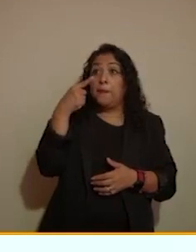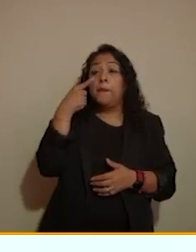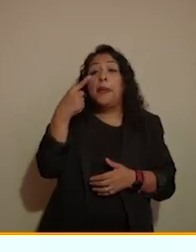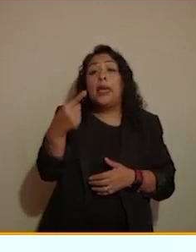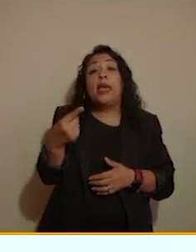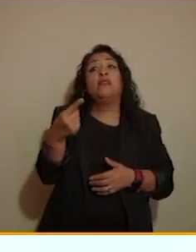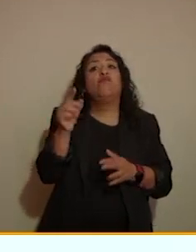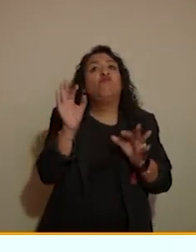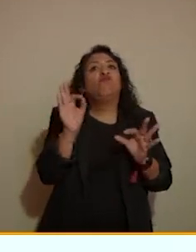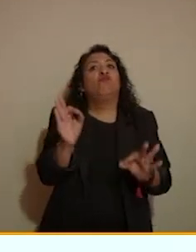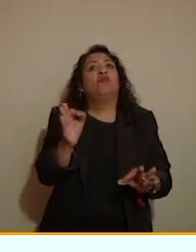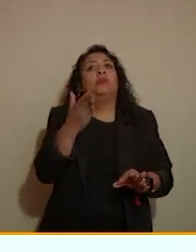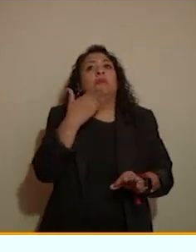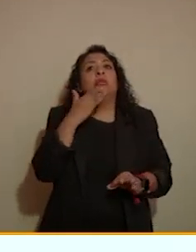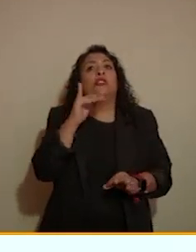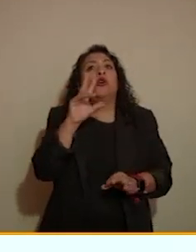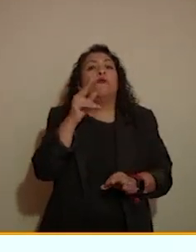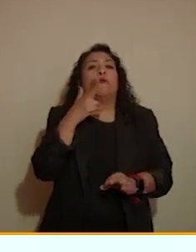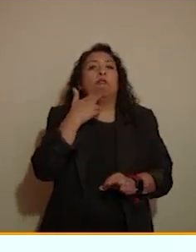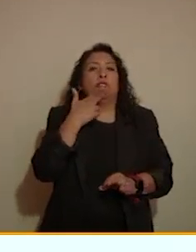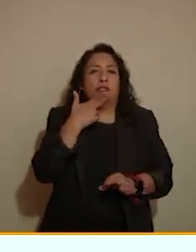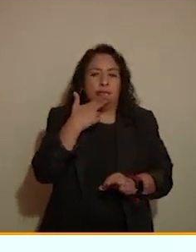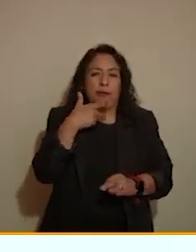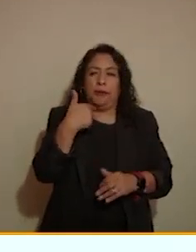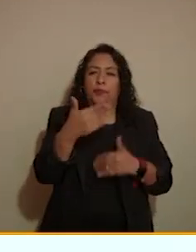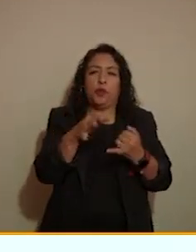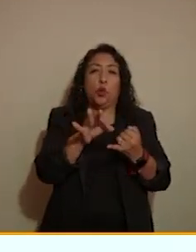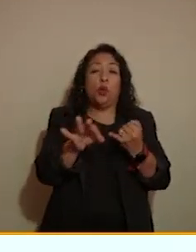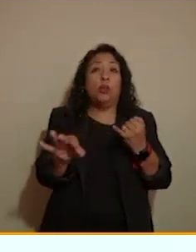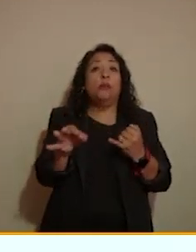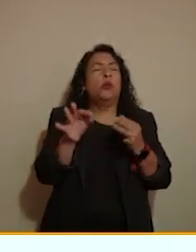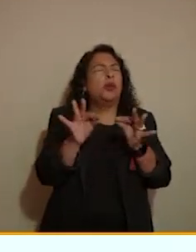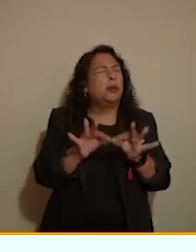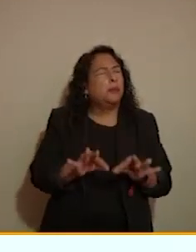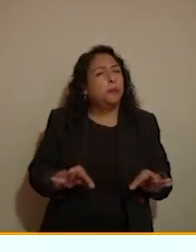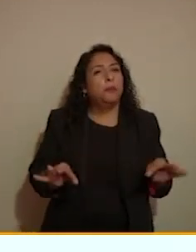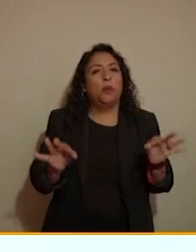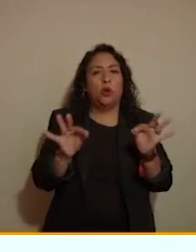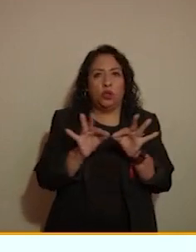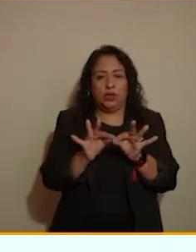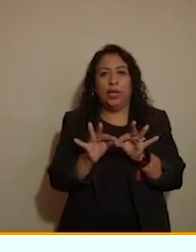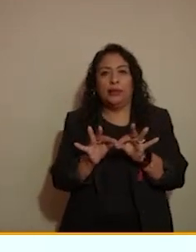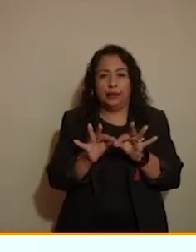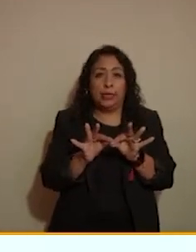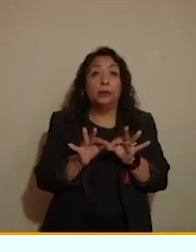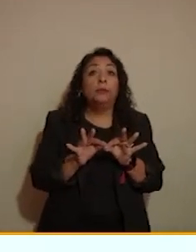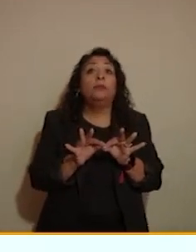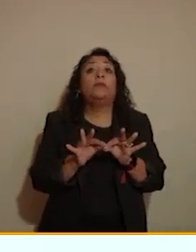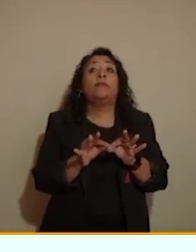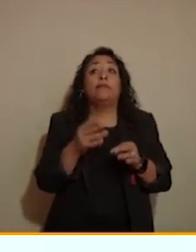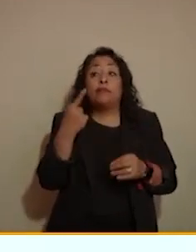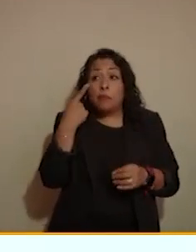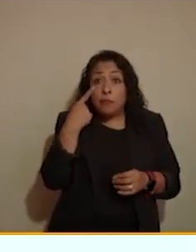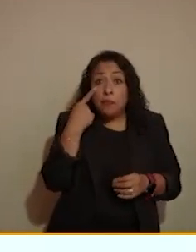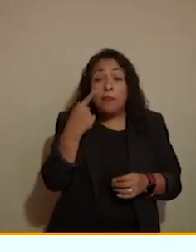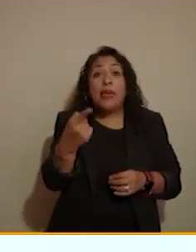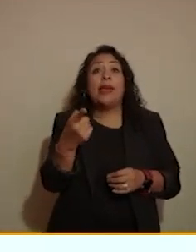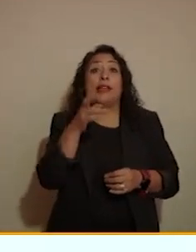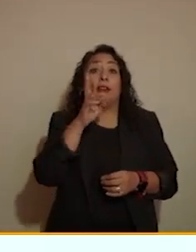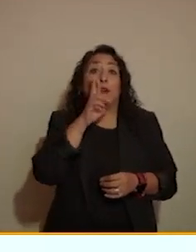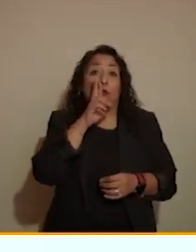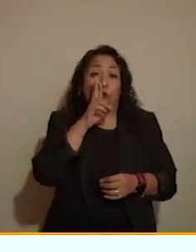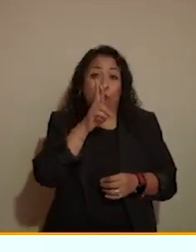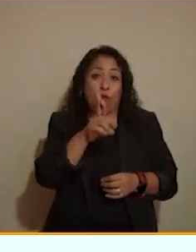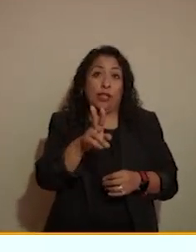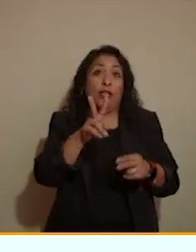observar la efectividad de este mecanismo. Y finalmente es muy importante que se visibilicen los resultados